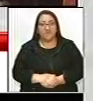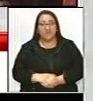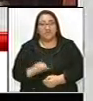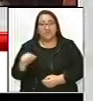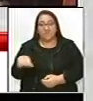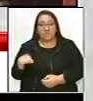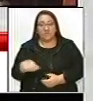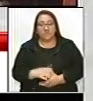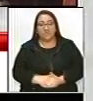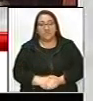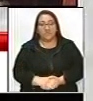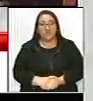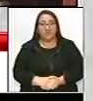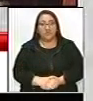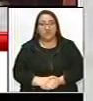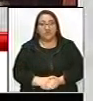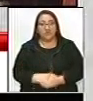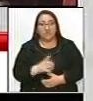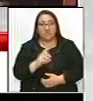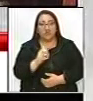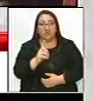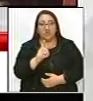Villavicencio Cárdenas, sí,